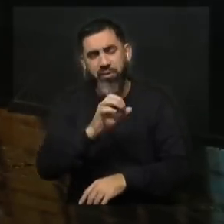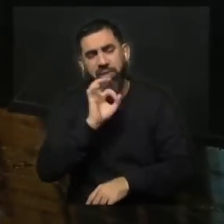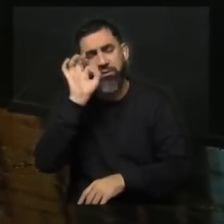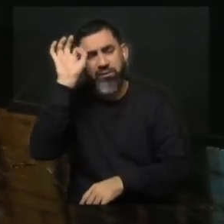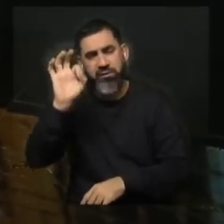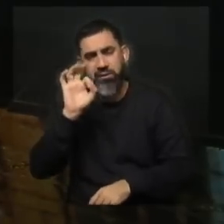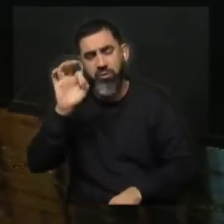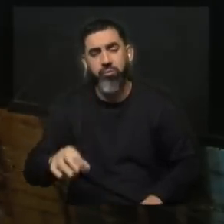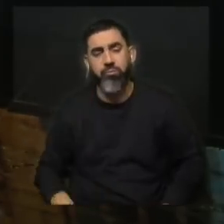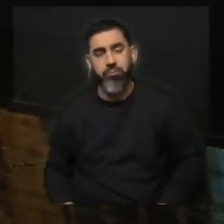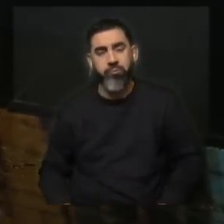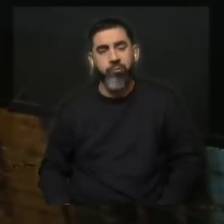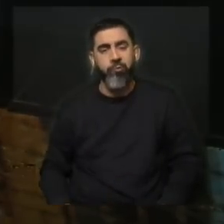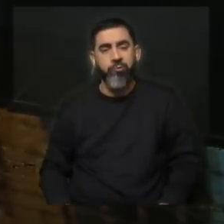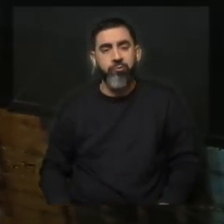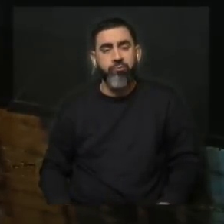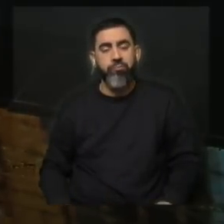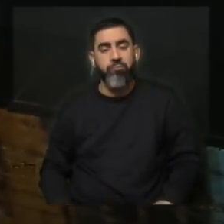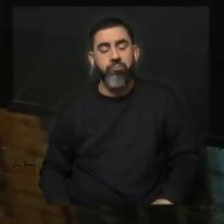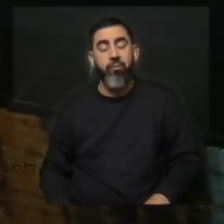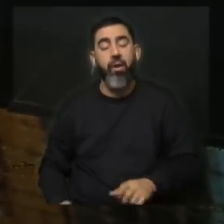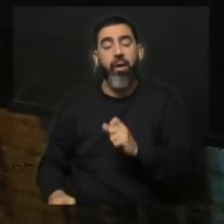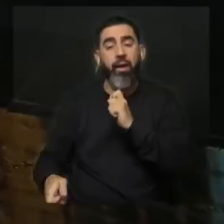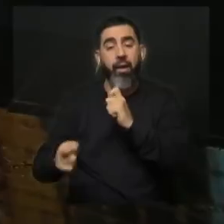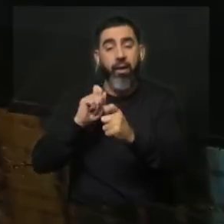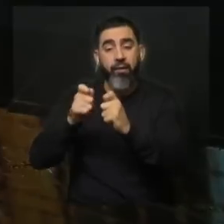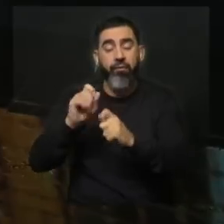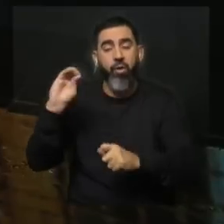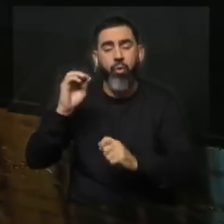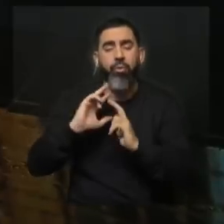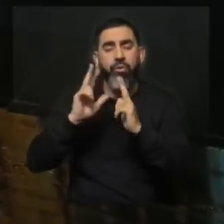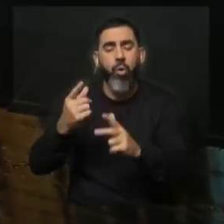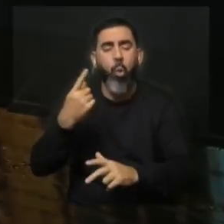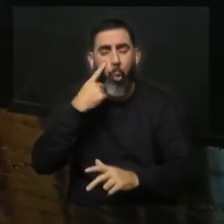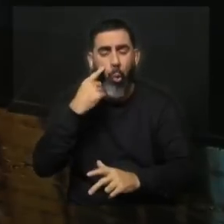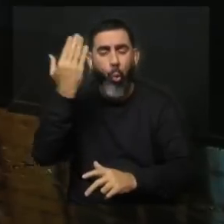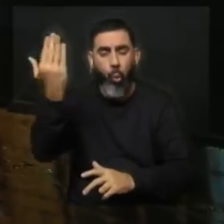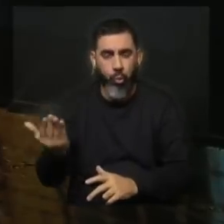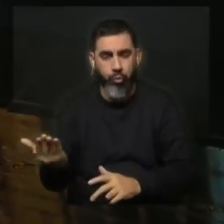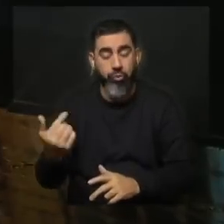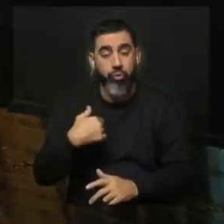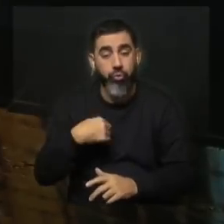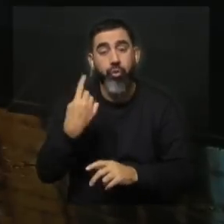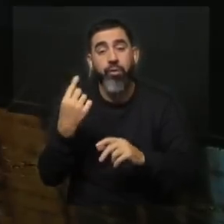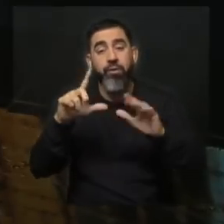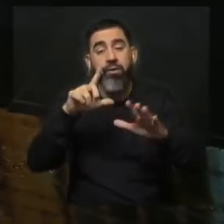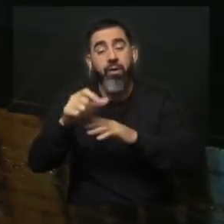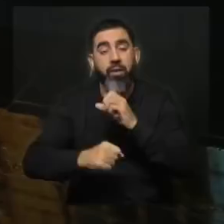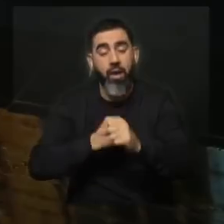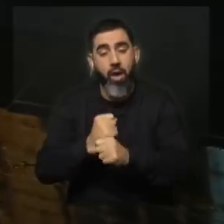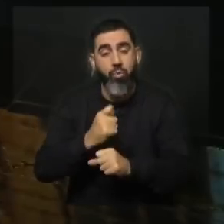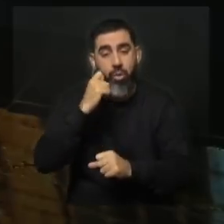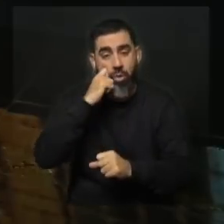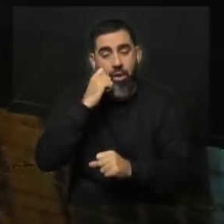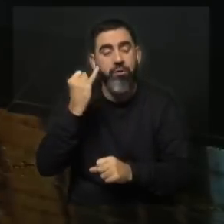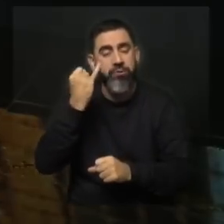acusaciones que van contra él sí en entrevista con mbd noticias El joven dijo Que conoció a penadez cuando tenía 17 años que